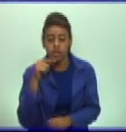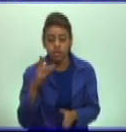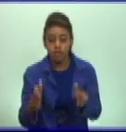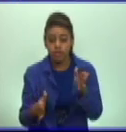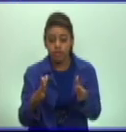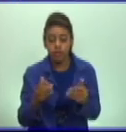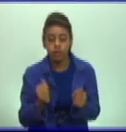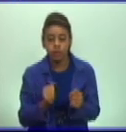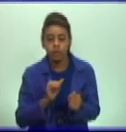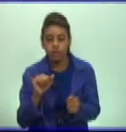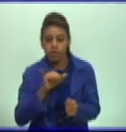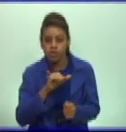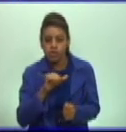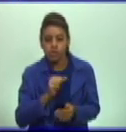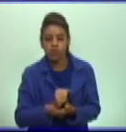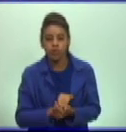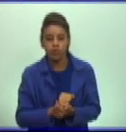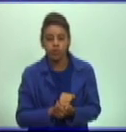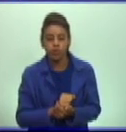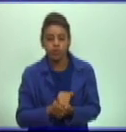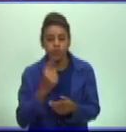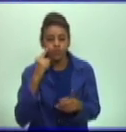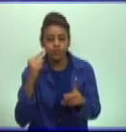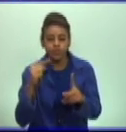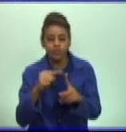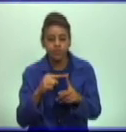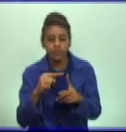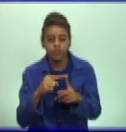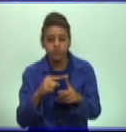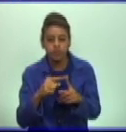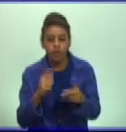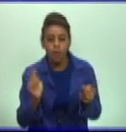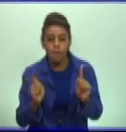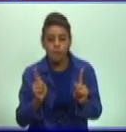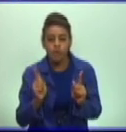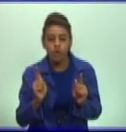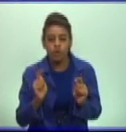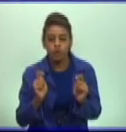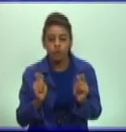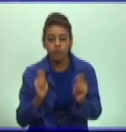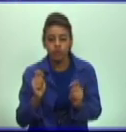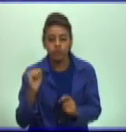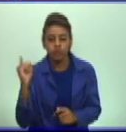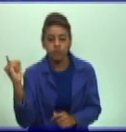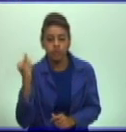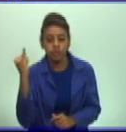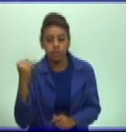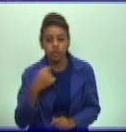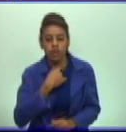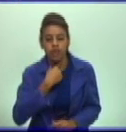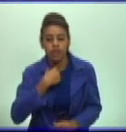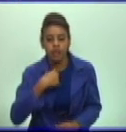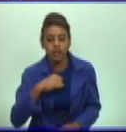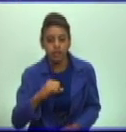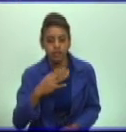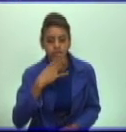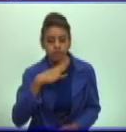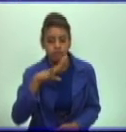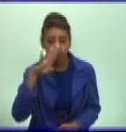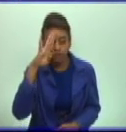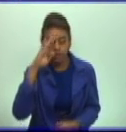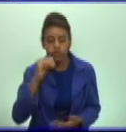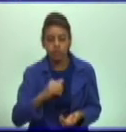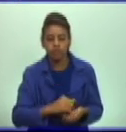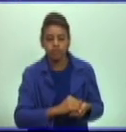periodo, también desde el punto de vista de la política internacional, nuestro país da ejemplos de solidaridad y